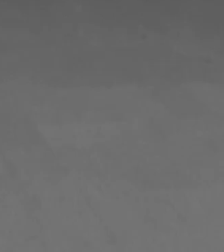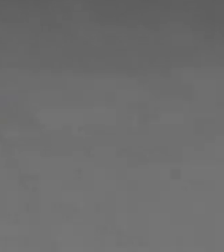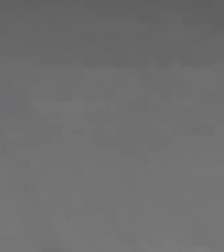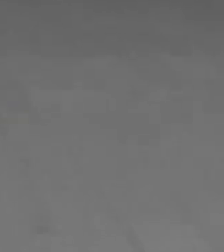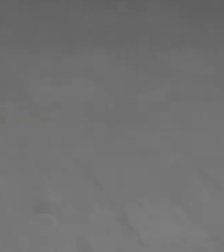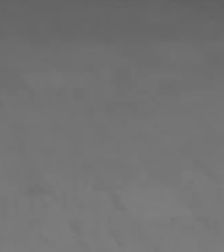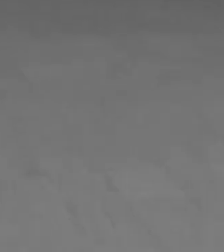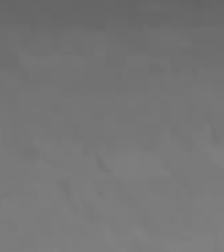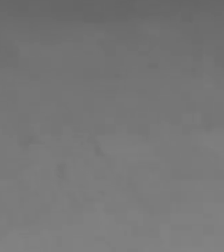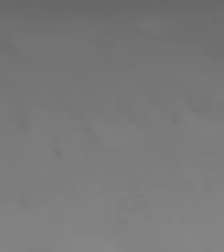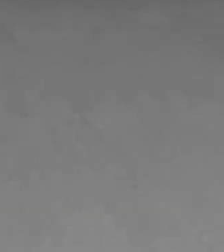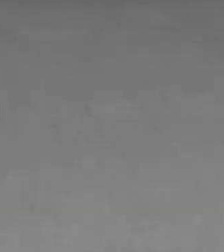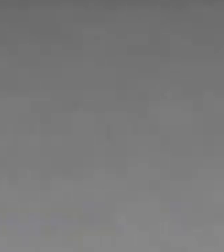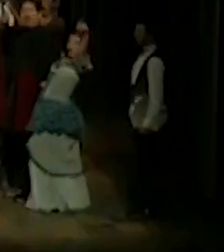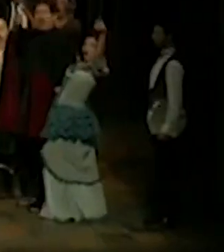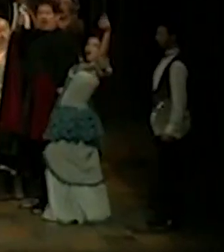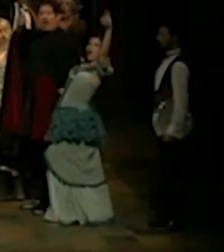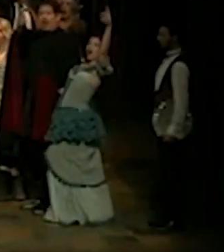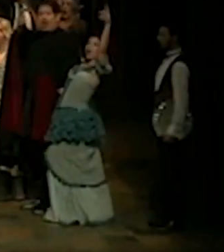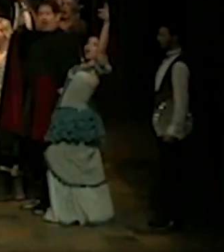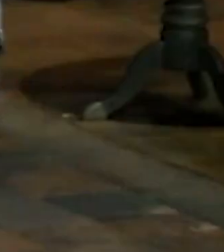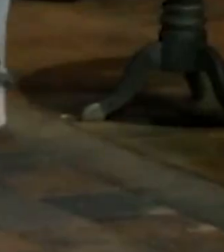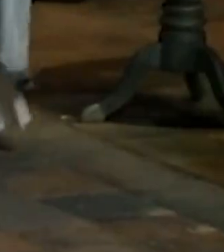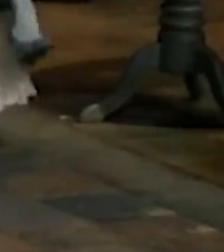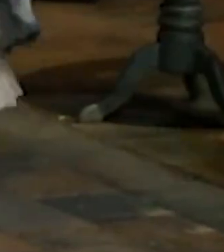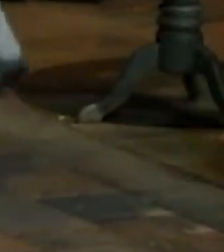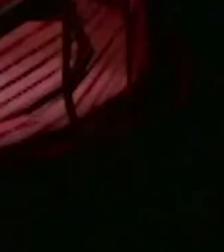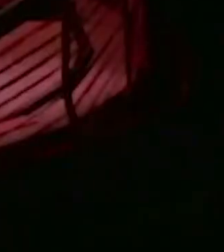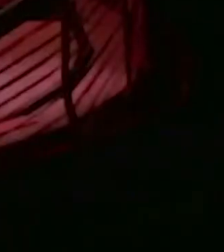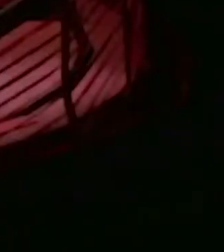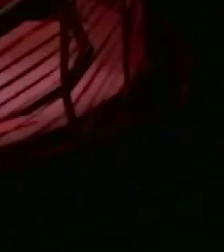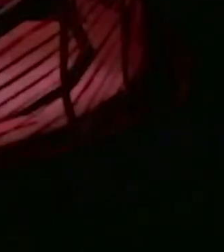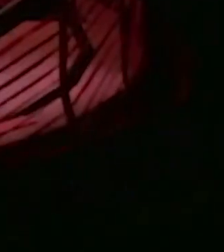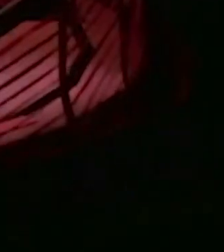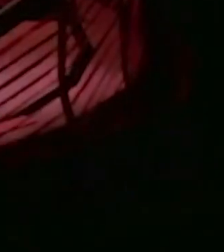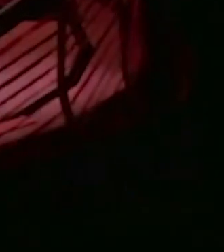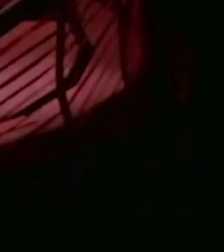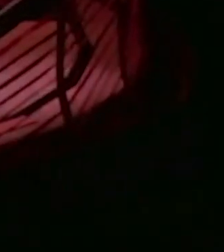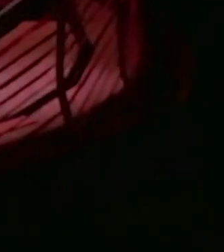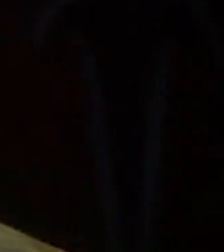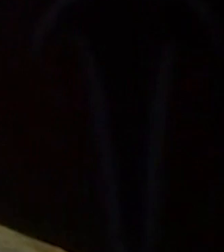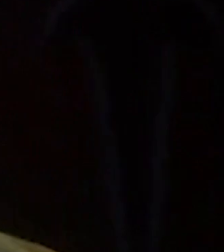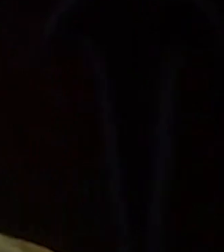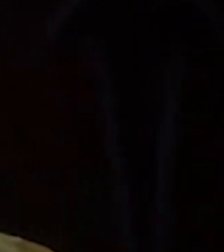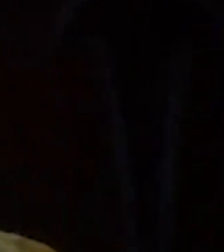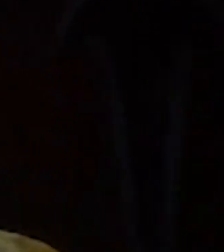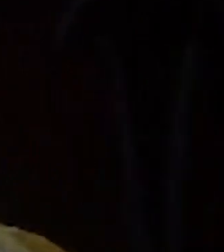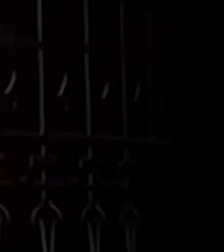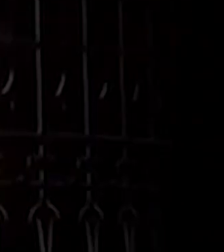Bienvenidos al maravilloso mundo de la ópera. Primer Festival de Ópera Online.